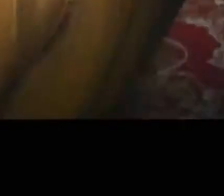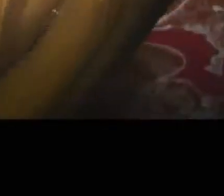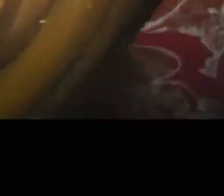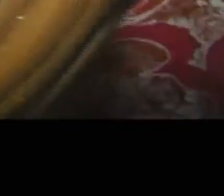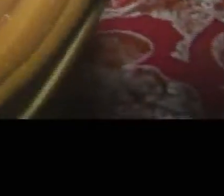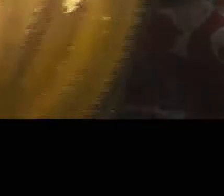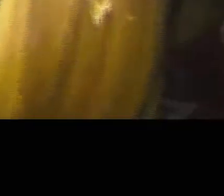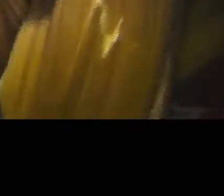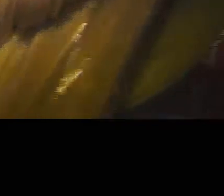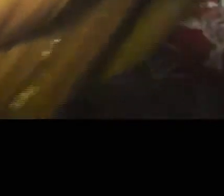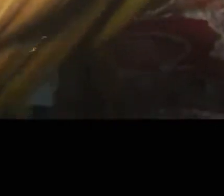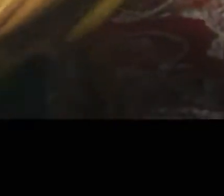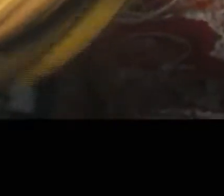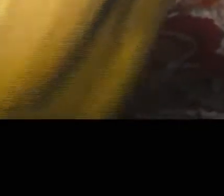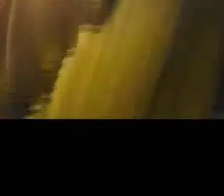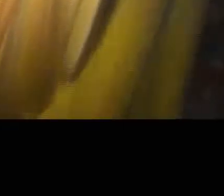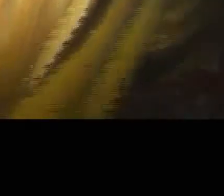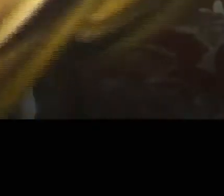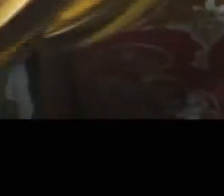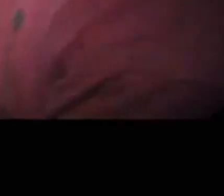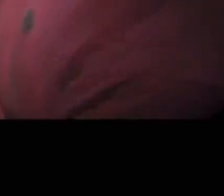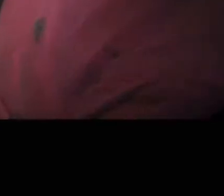estrenando peinado.